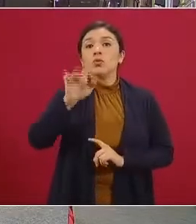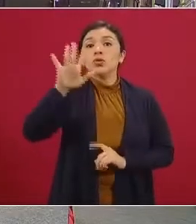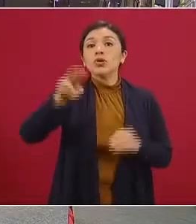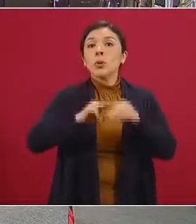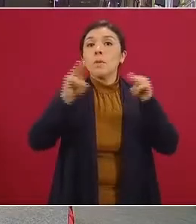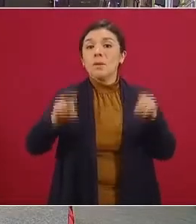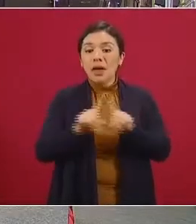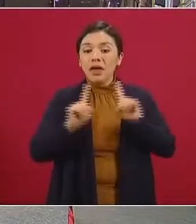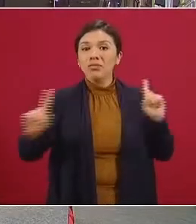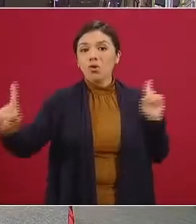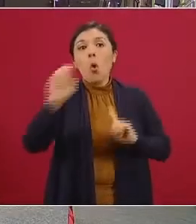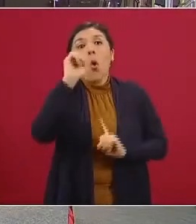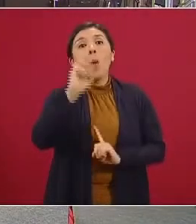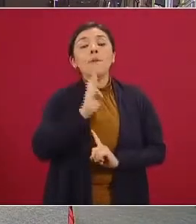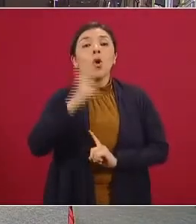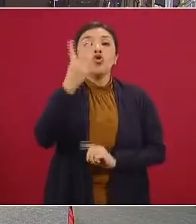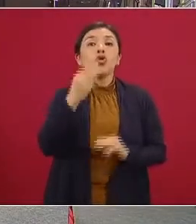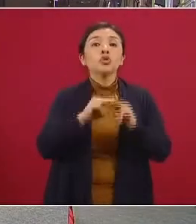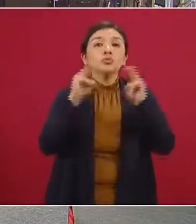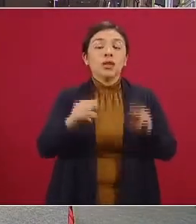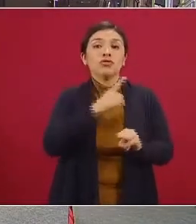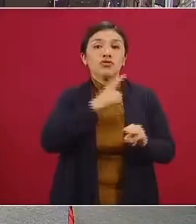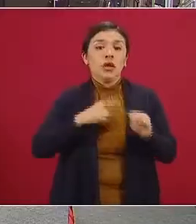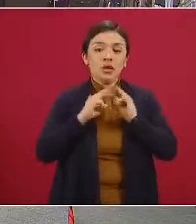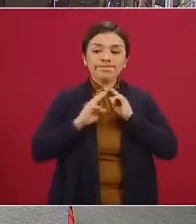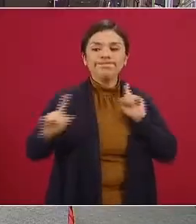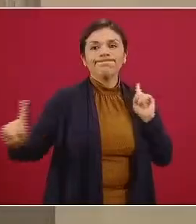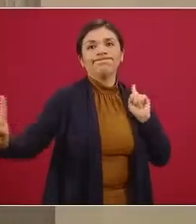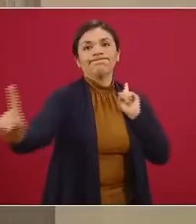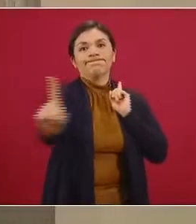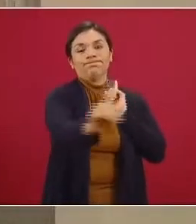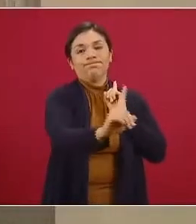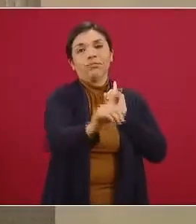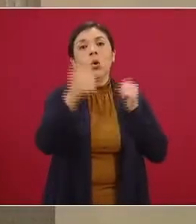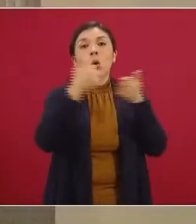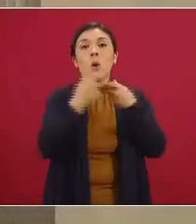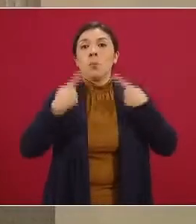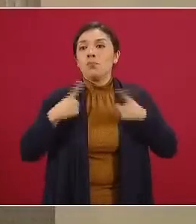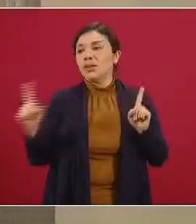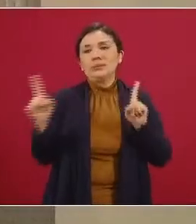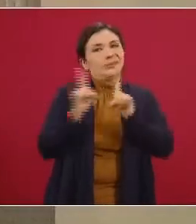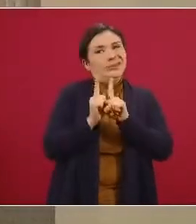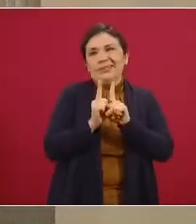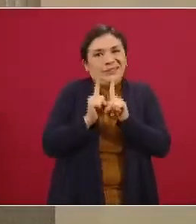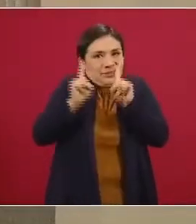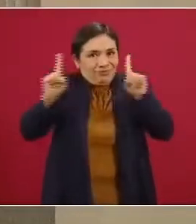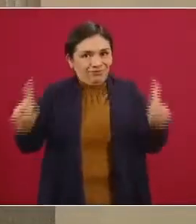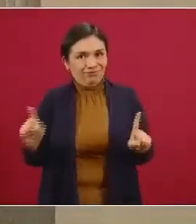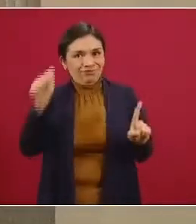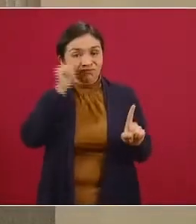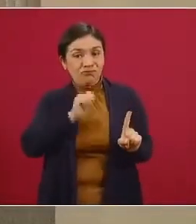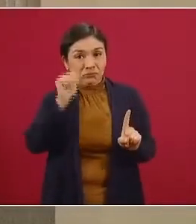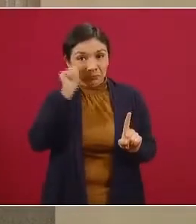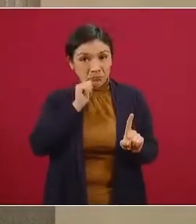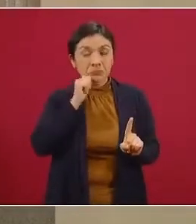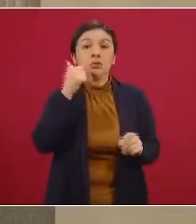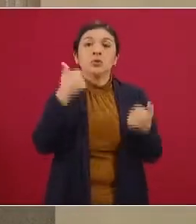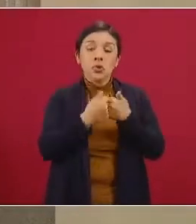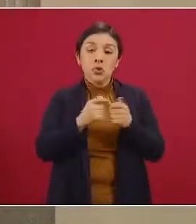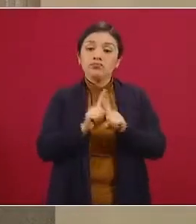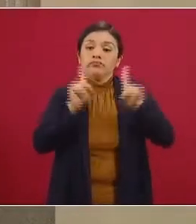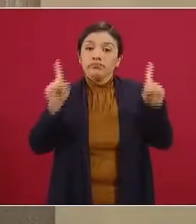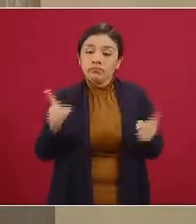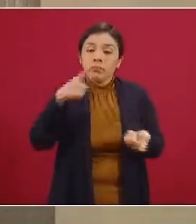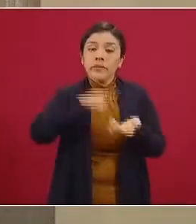metros, idealmente 2 metros, que debemos de guardar siempre en relación a otras personas, y lógicamente la sana